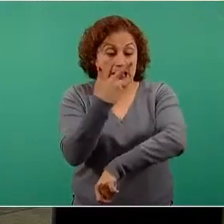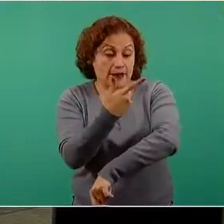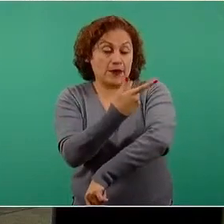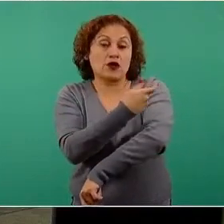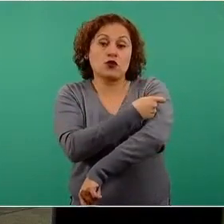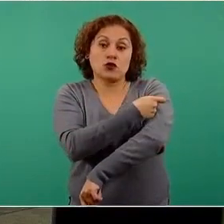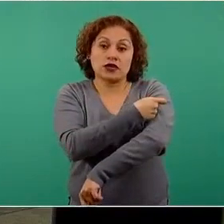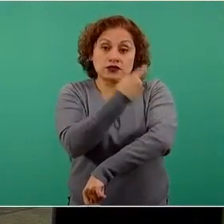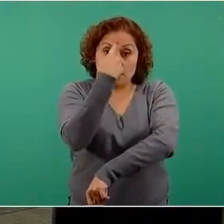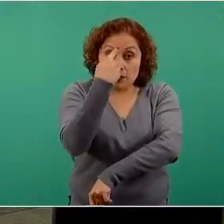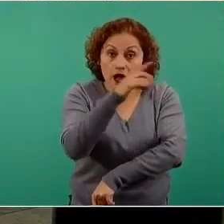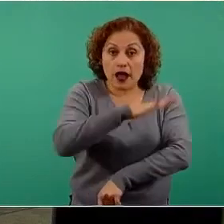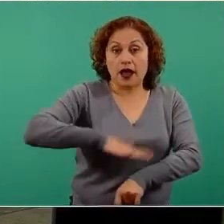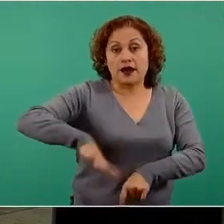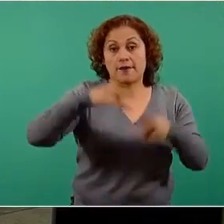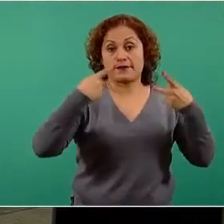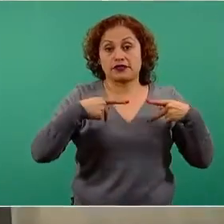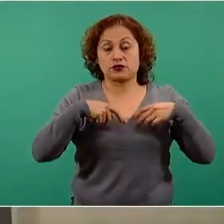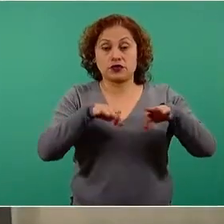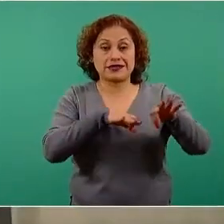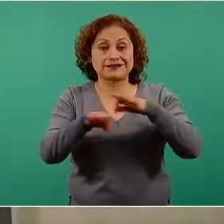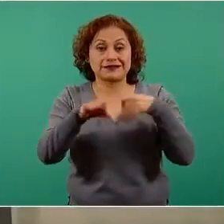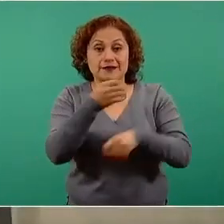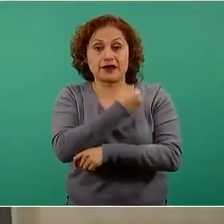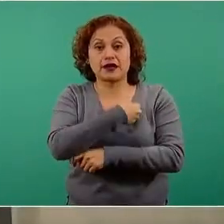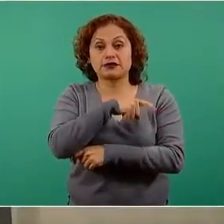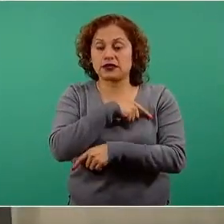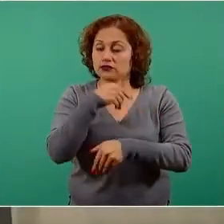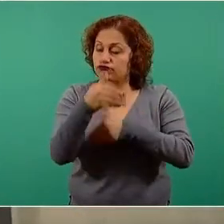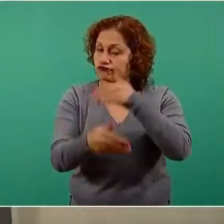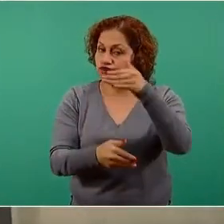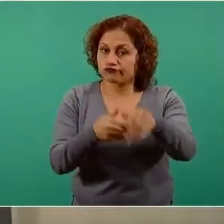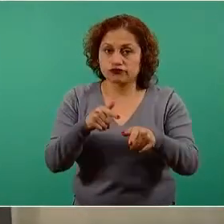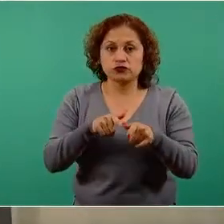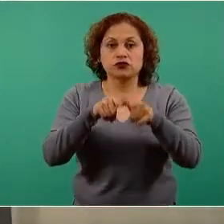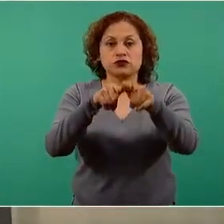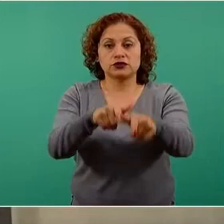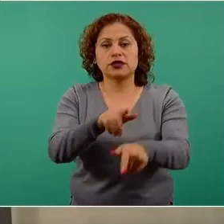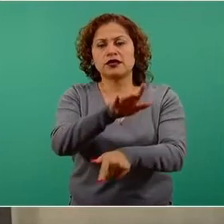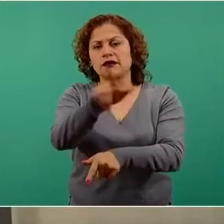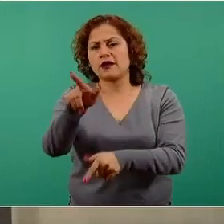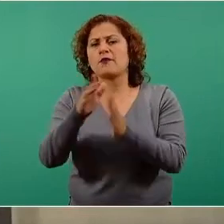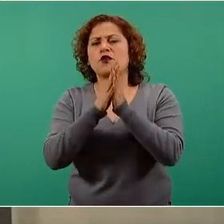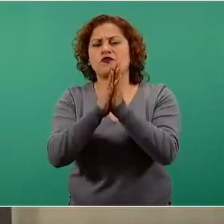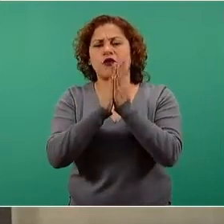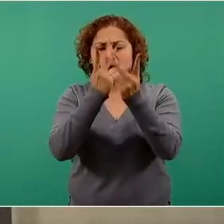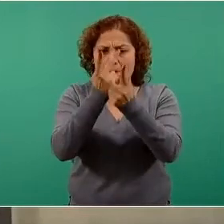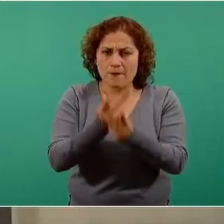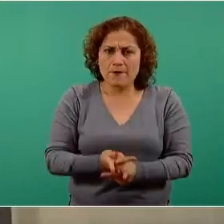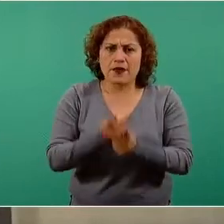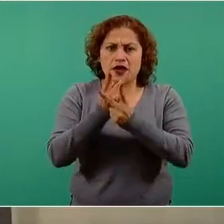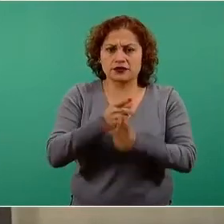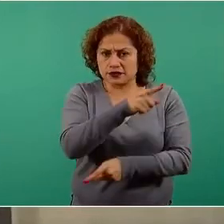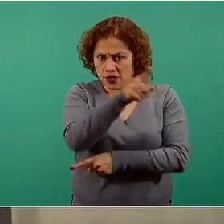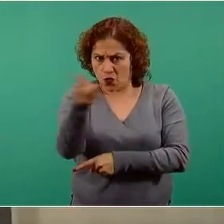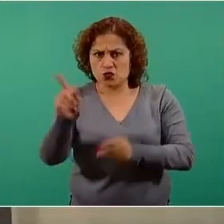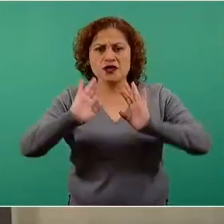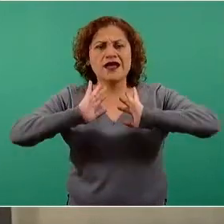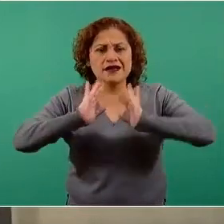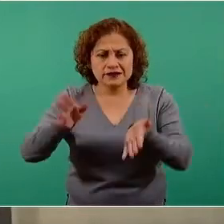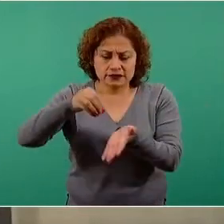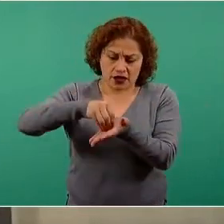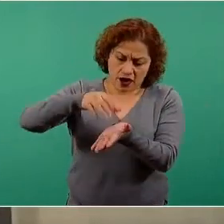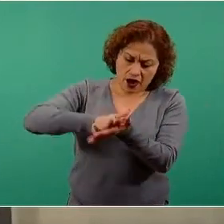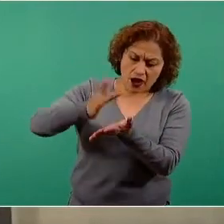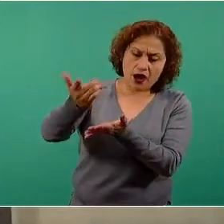para personas trabajadoras de la salud. Por favor, no desesperar. Ustedes son prioritarias, son prioritarios, están identificados claramente en el